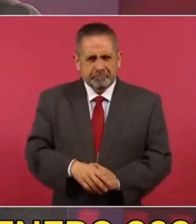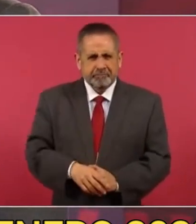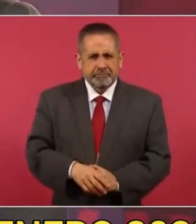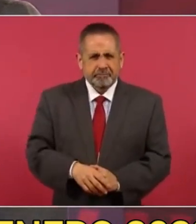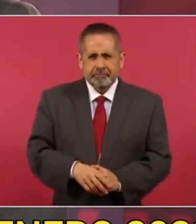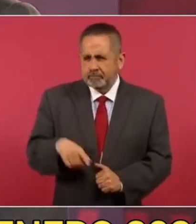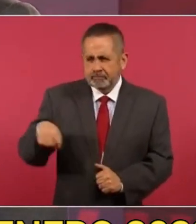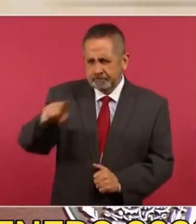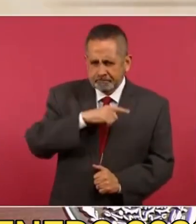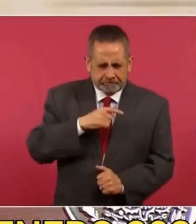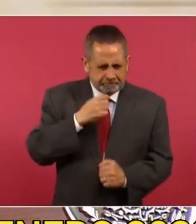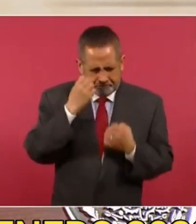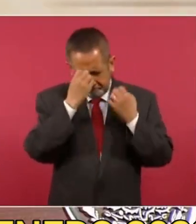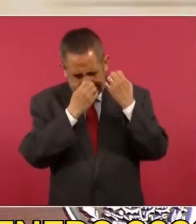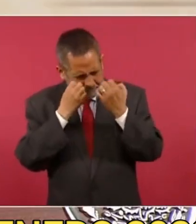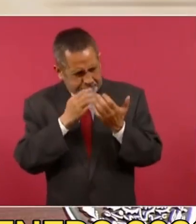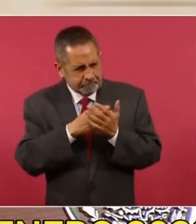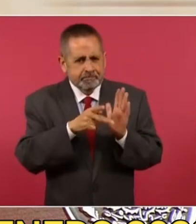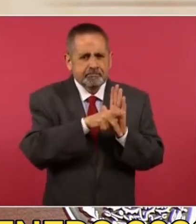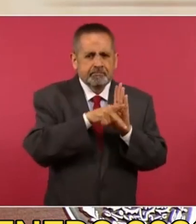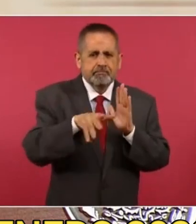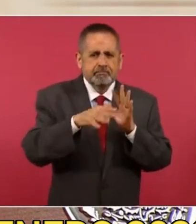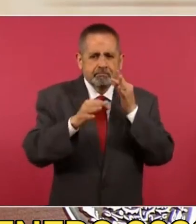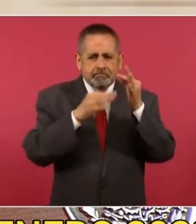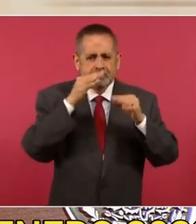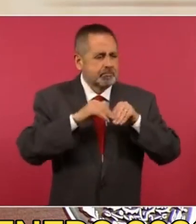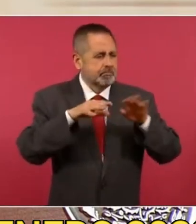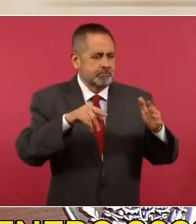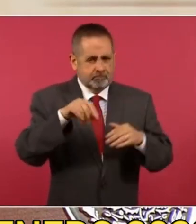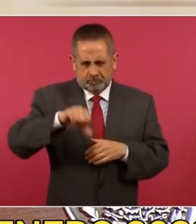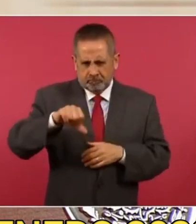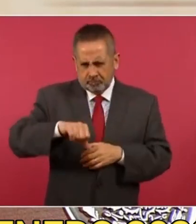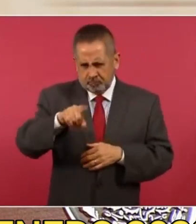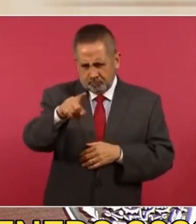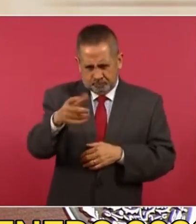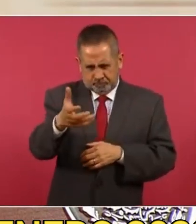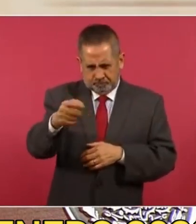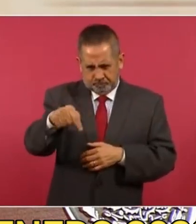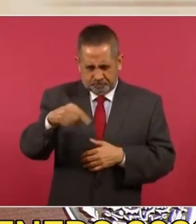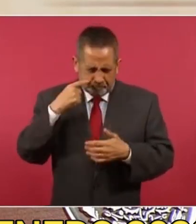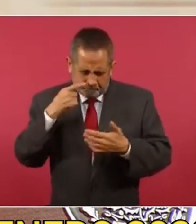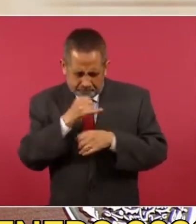hagan una revisión de la prensa hoy,